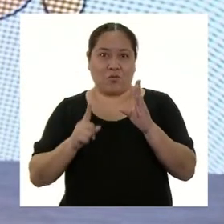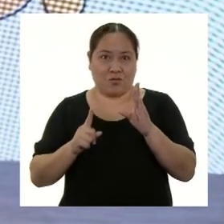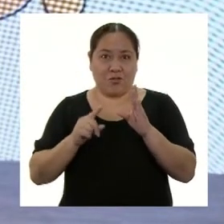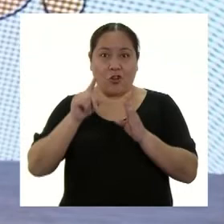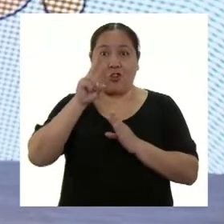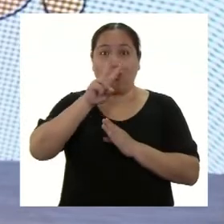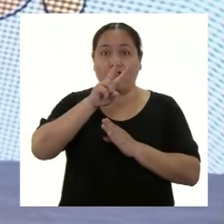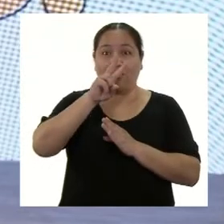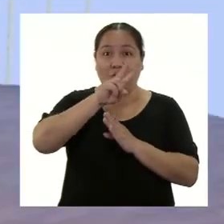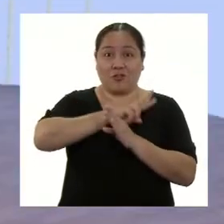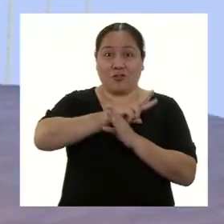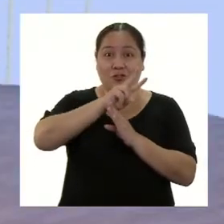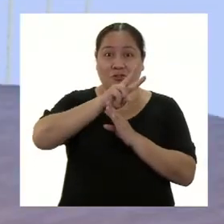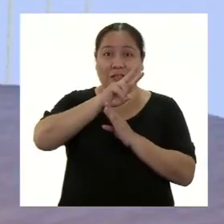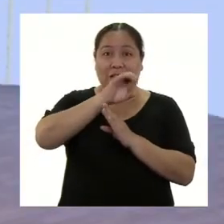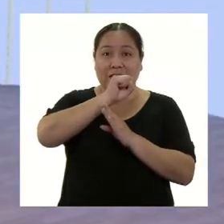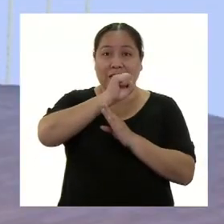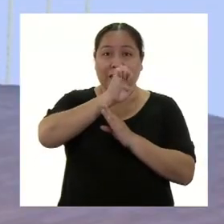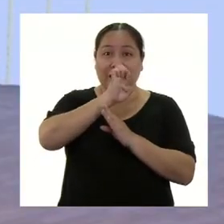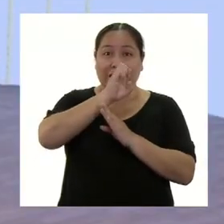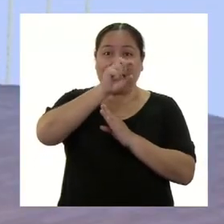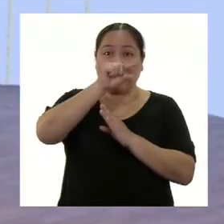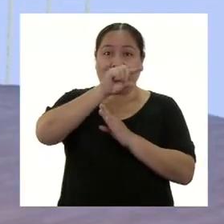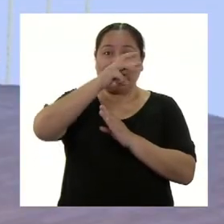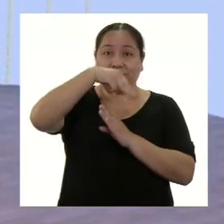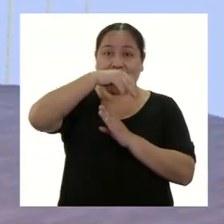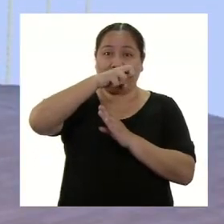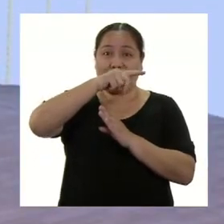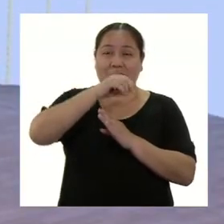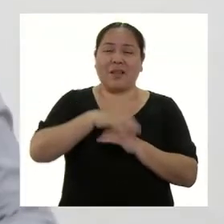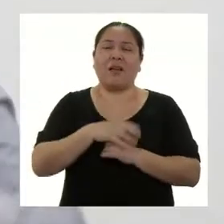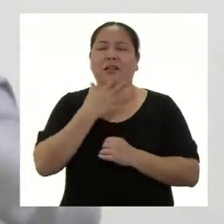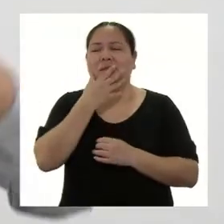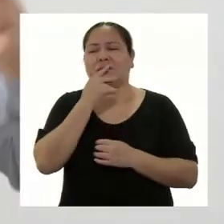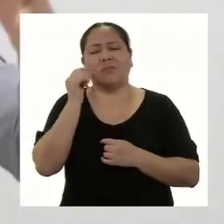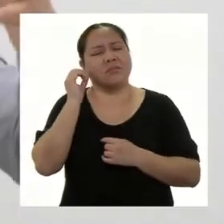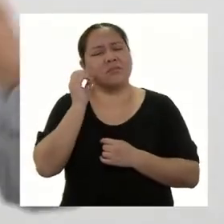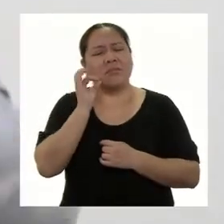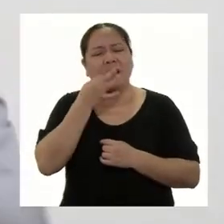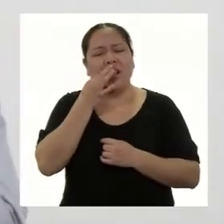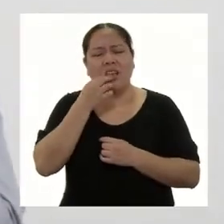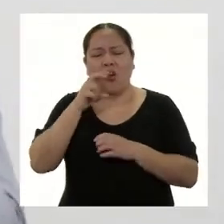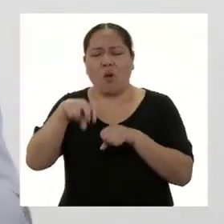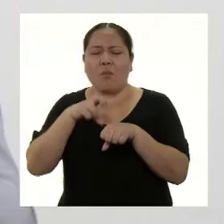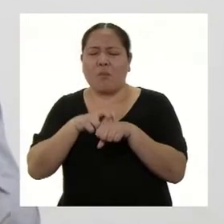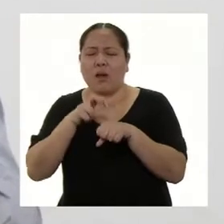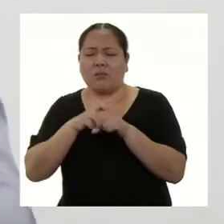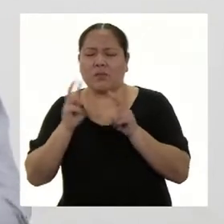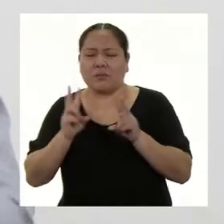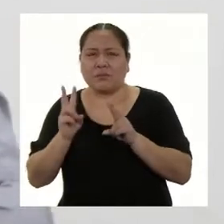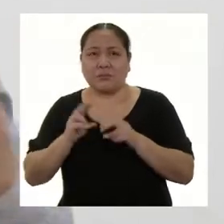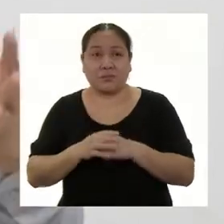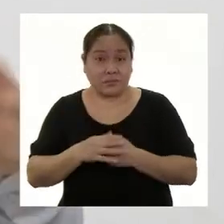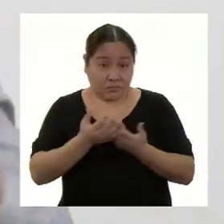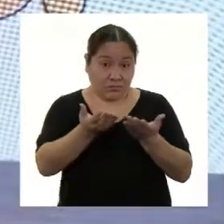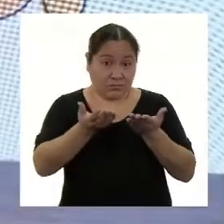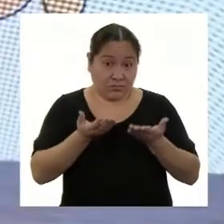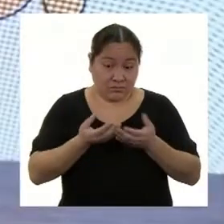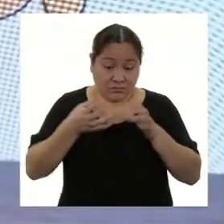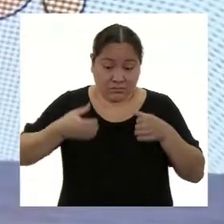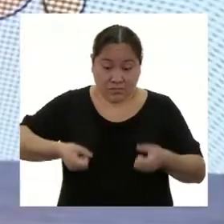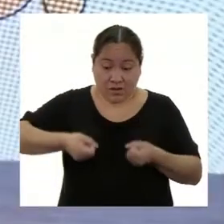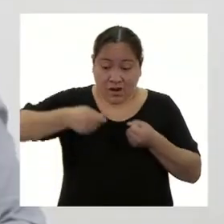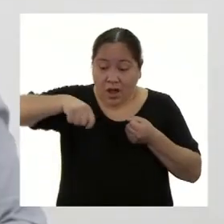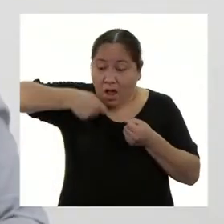vamos, dentro de poco nomás voy a estar saboreando una sopita de papa y verduras. ¡Provecho! Me mandarás un tupper para probarla.